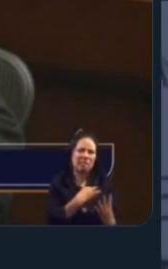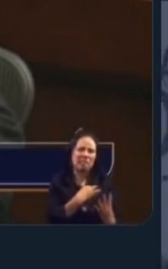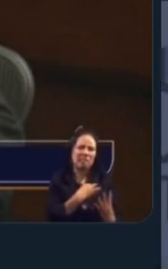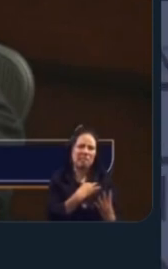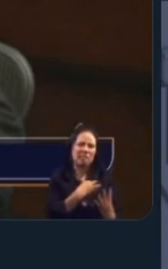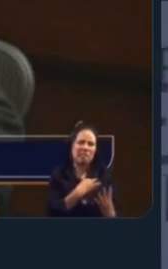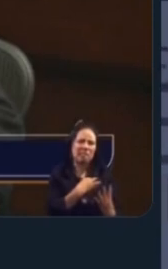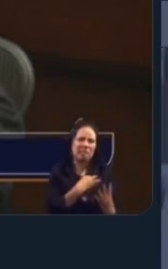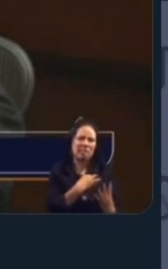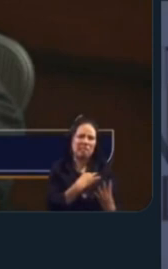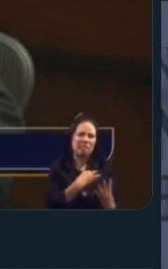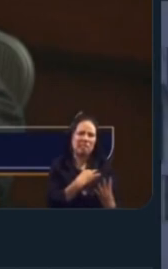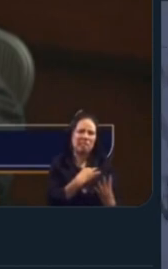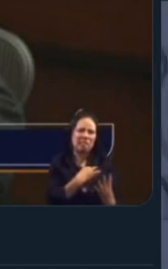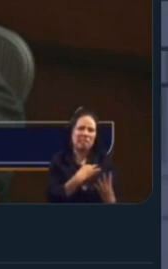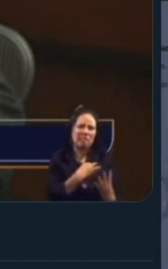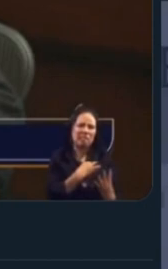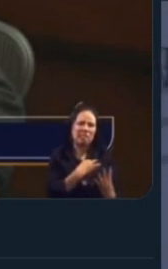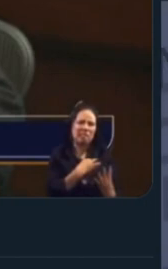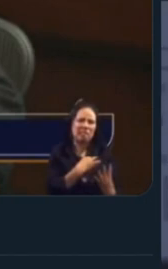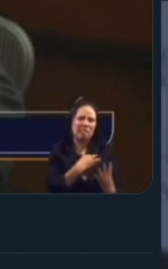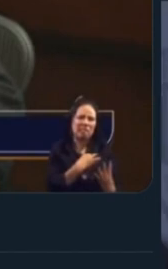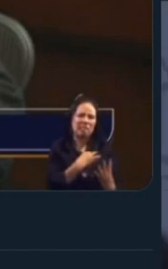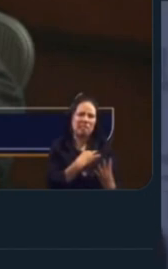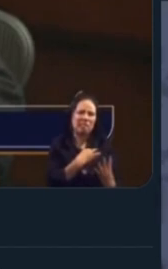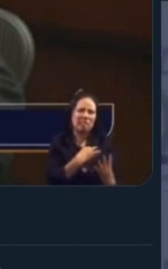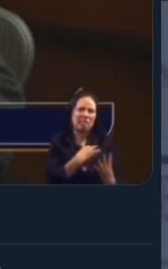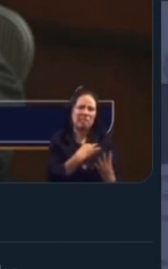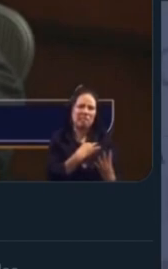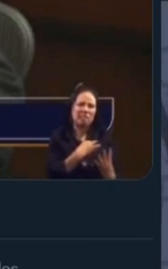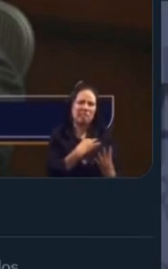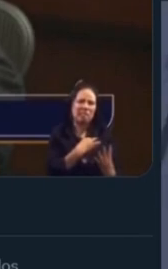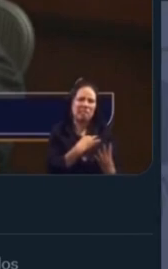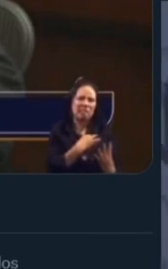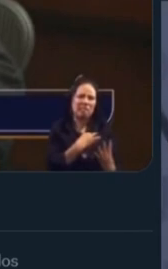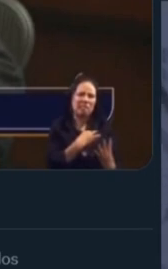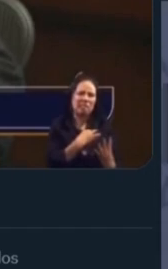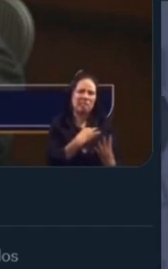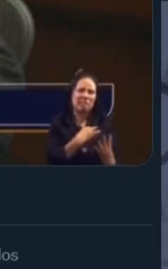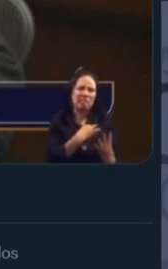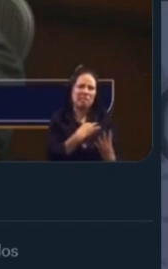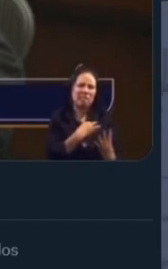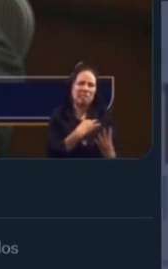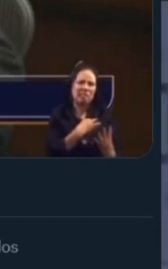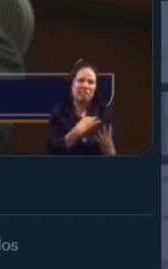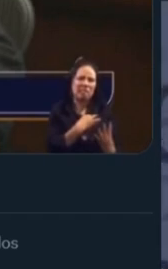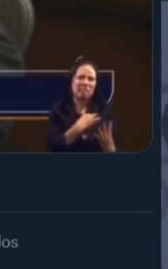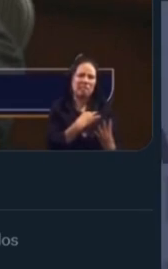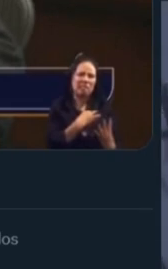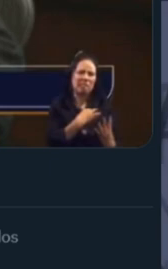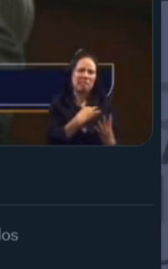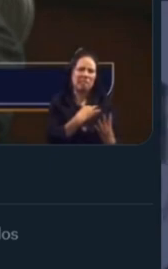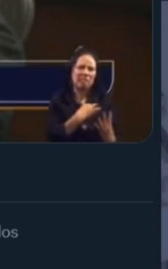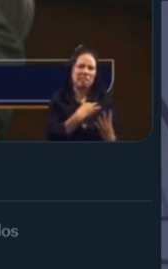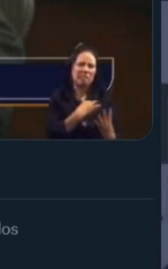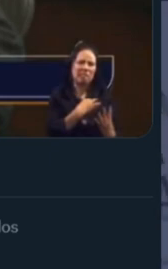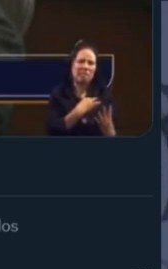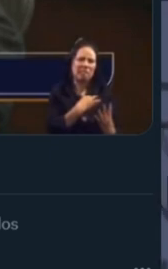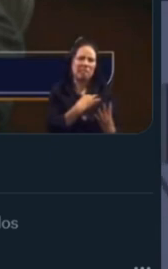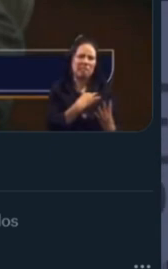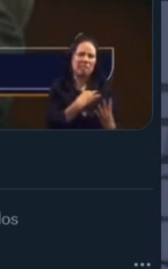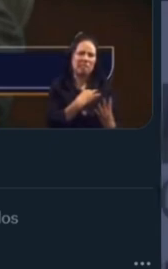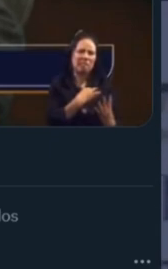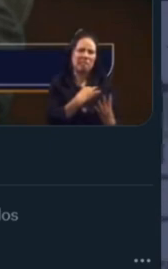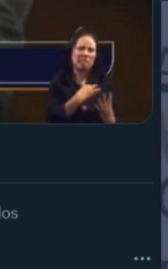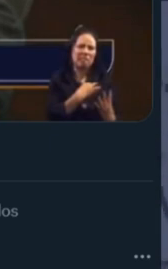los favores electorales queremos oportunidades es para los jóvenes que estudian y quieren estudiar no para que ellos miembros de bandas que deberían estar